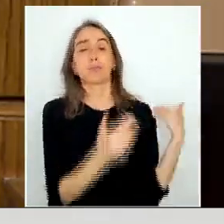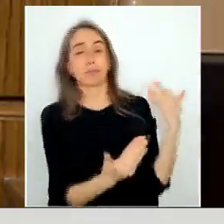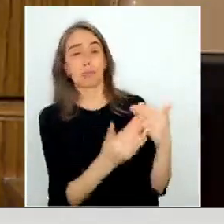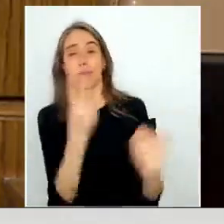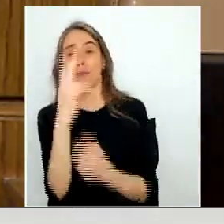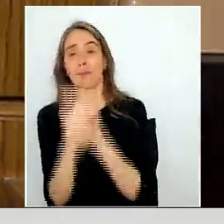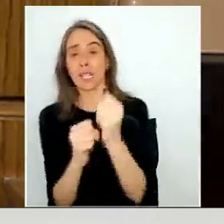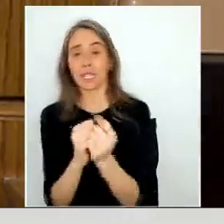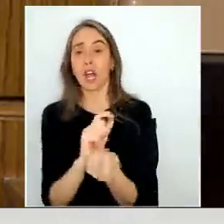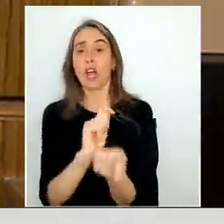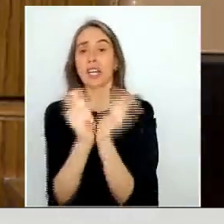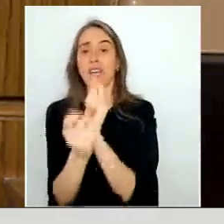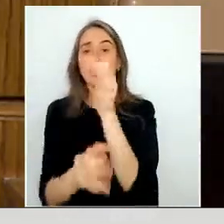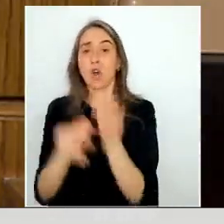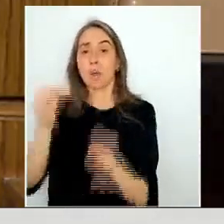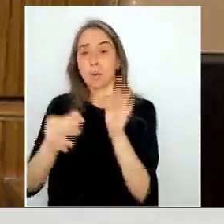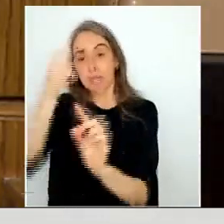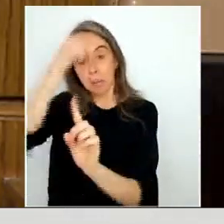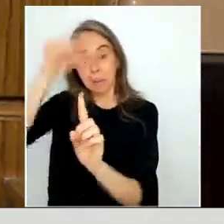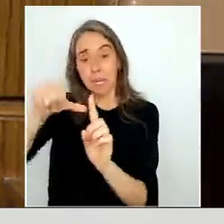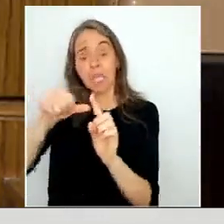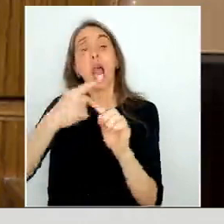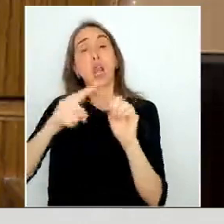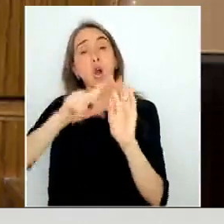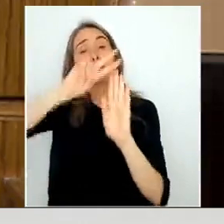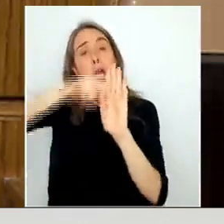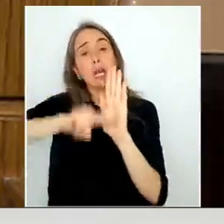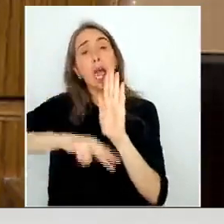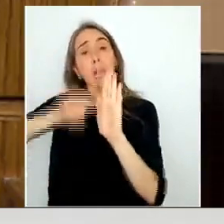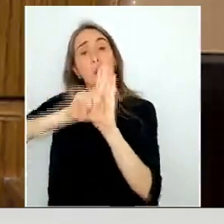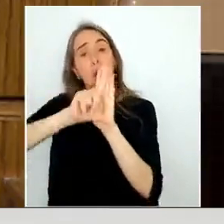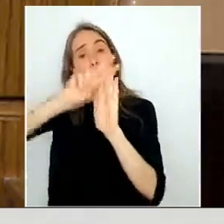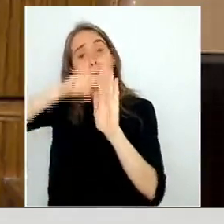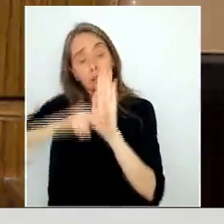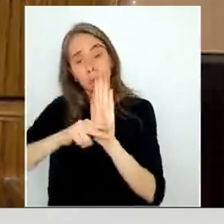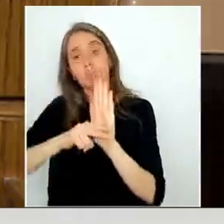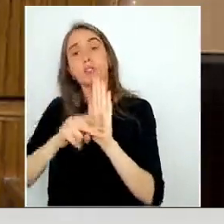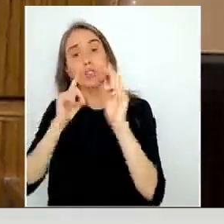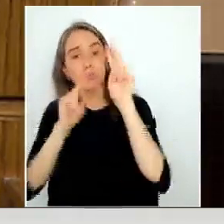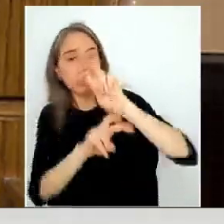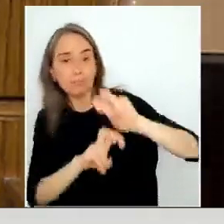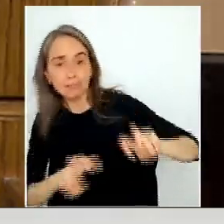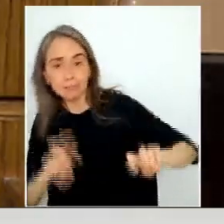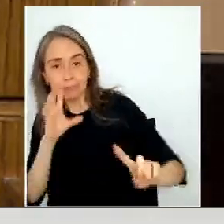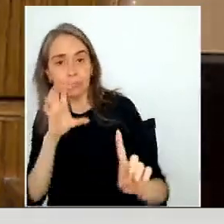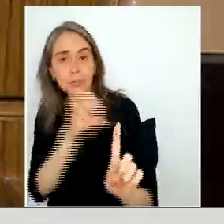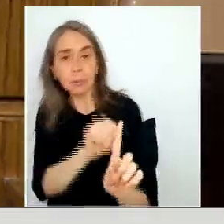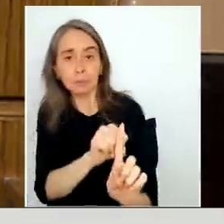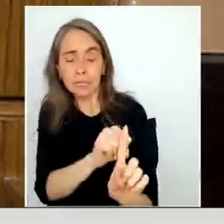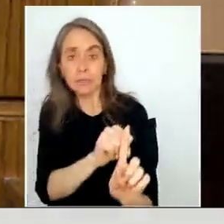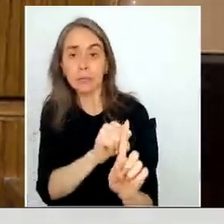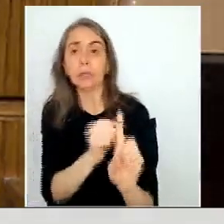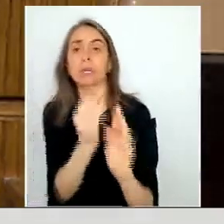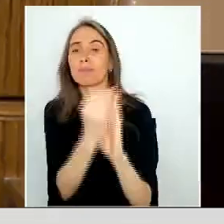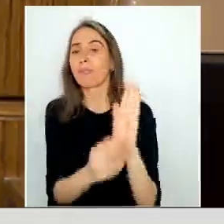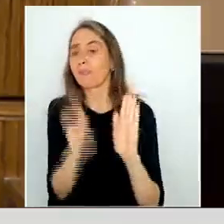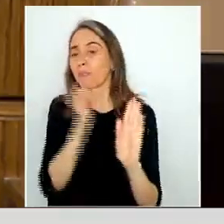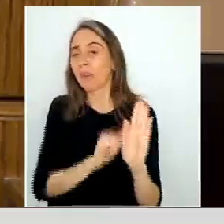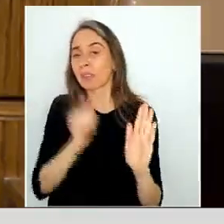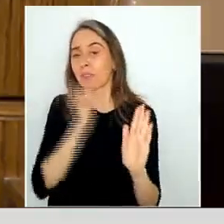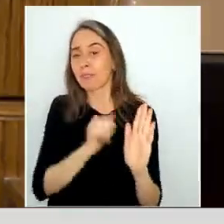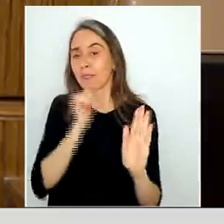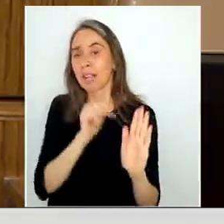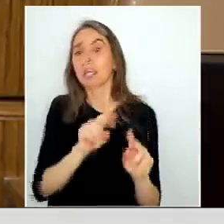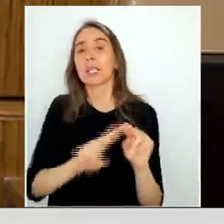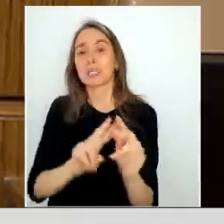de múltiples otras reformas modificándose aspectos de la persecución que se han estimado como deficitarios o que incentivaron cambios para que